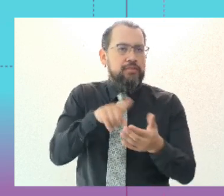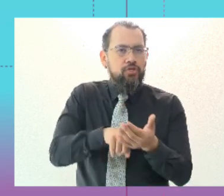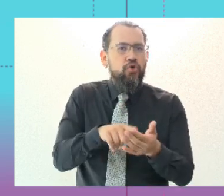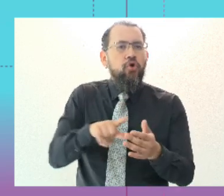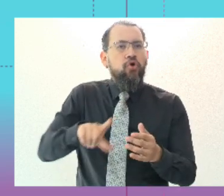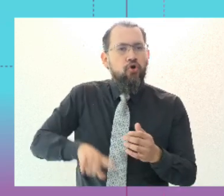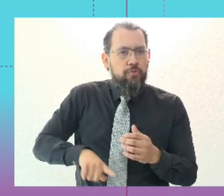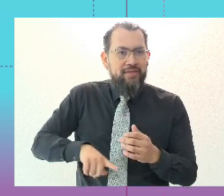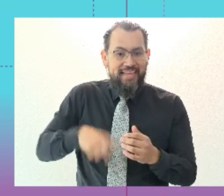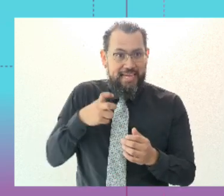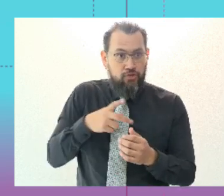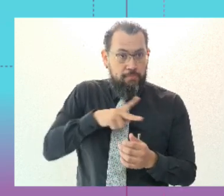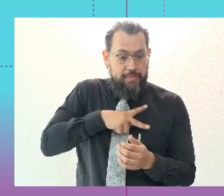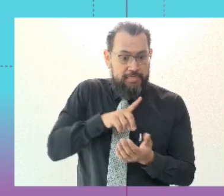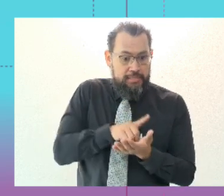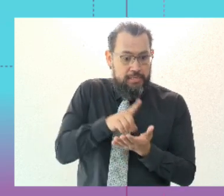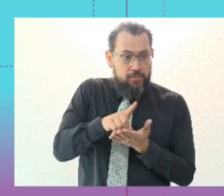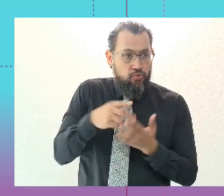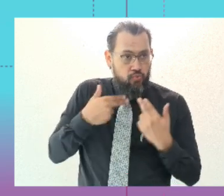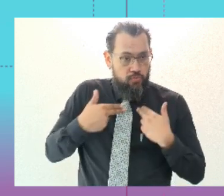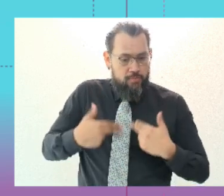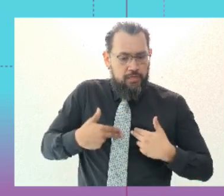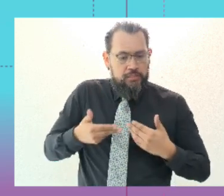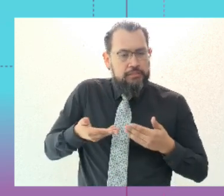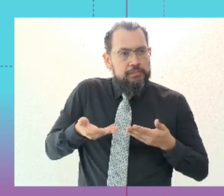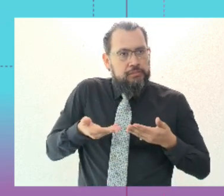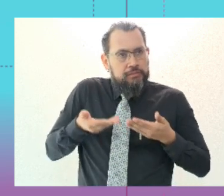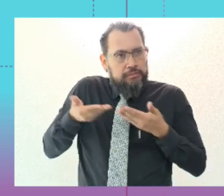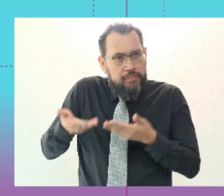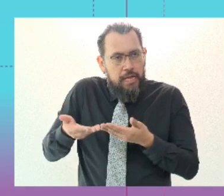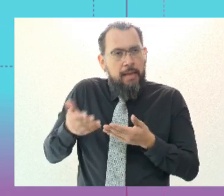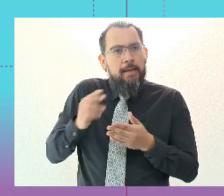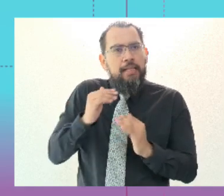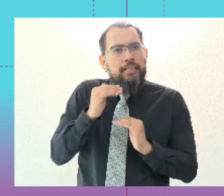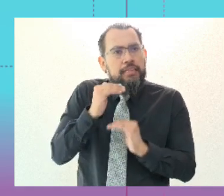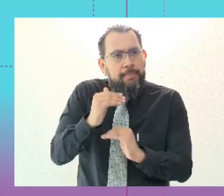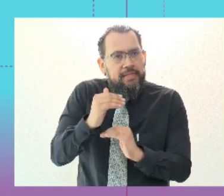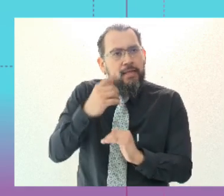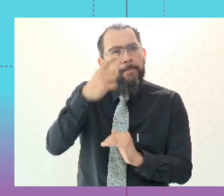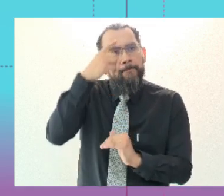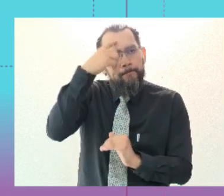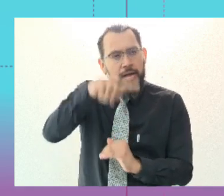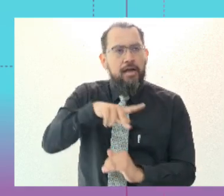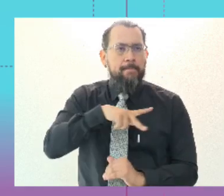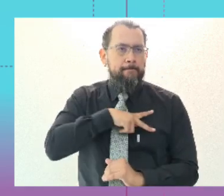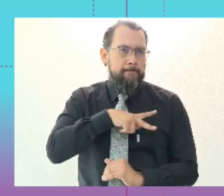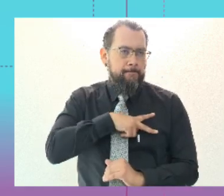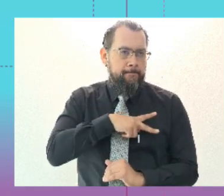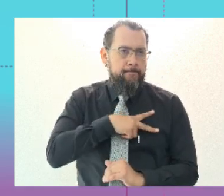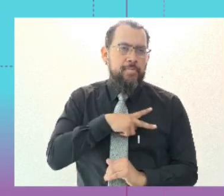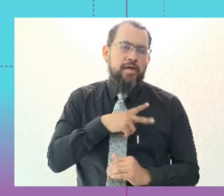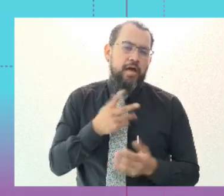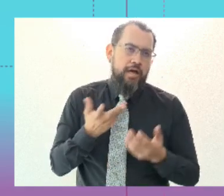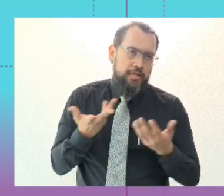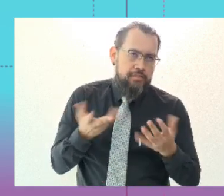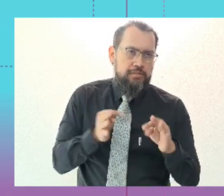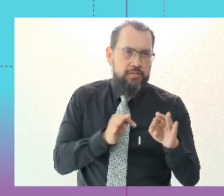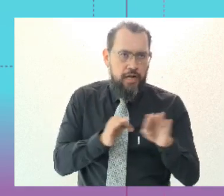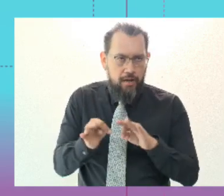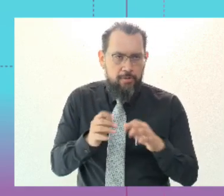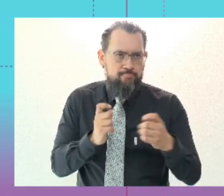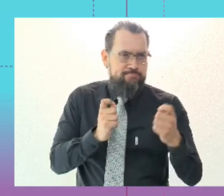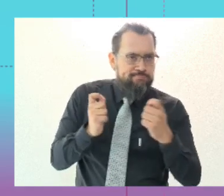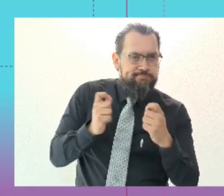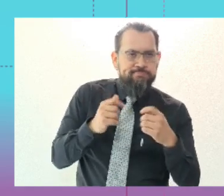parte de estos derechos humanos que sean limitados precisamente para poder ejercer atribuciones, facultades